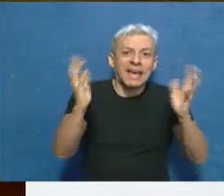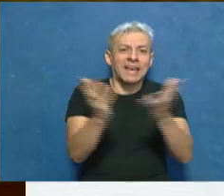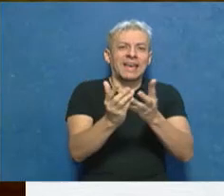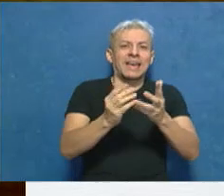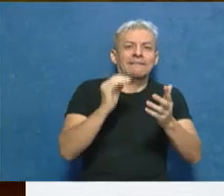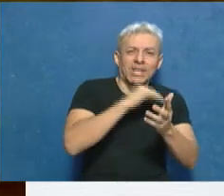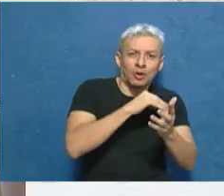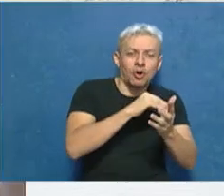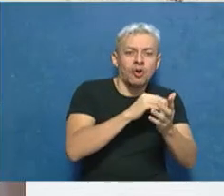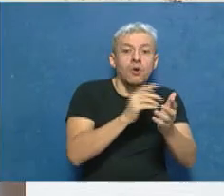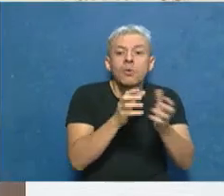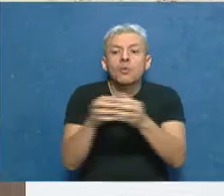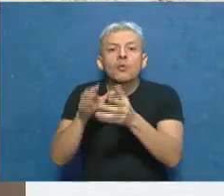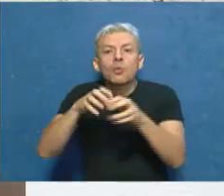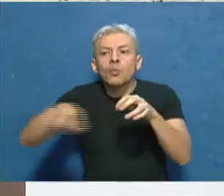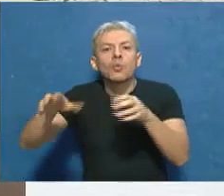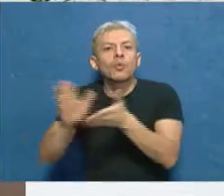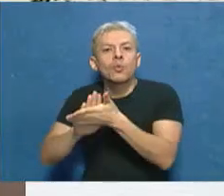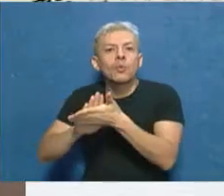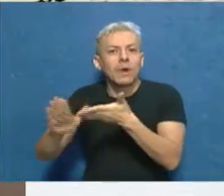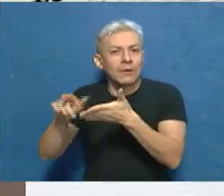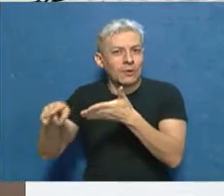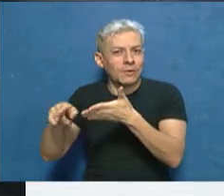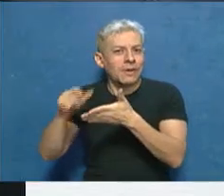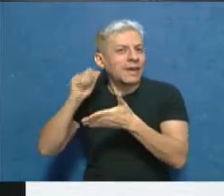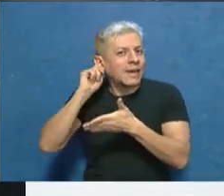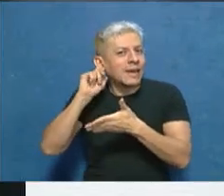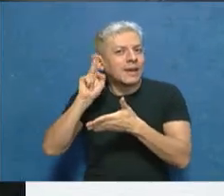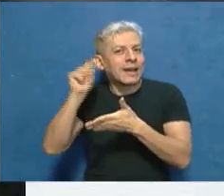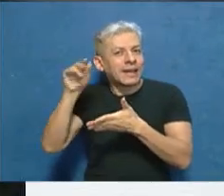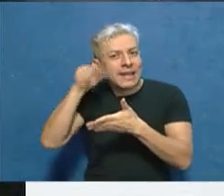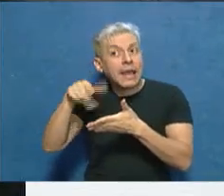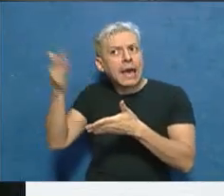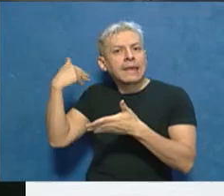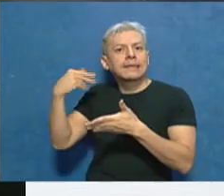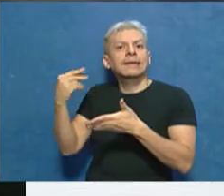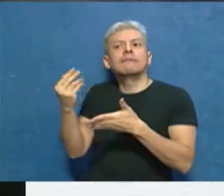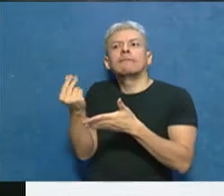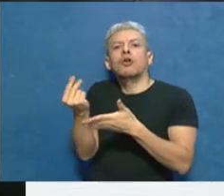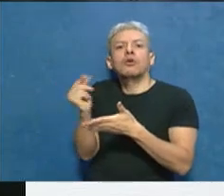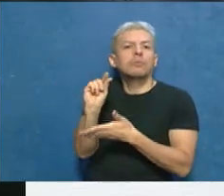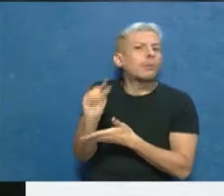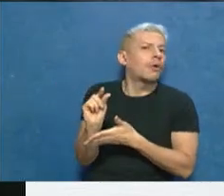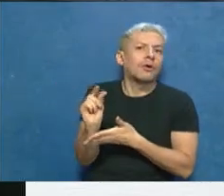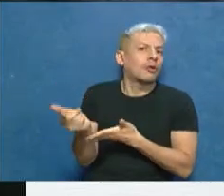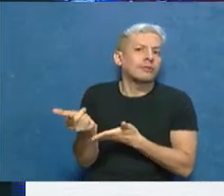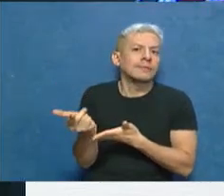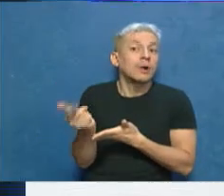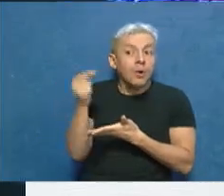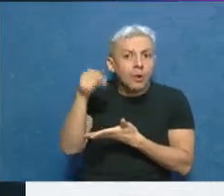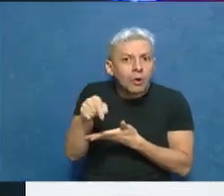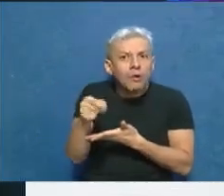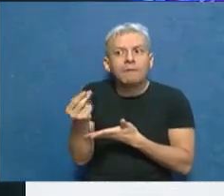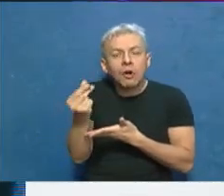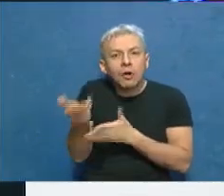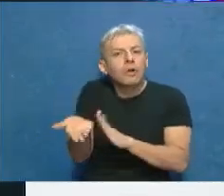argentina. 2019, 2000, principio del 2020, los valores eran realmente muy, muy bajos y no rentables para ningún sector. Hoy los